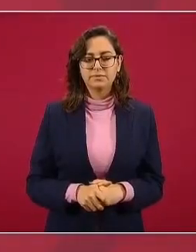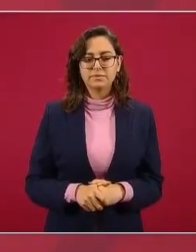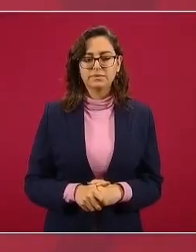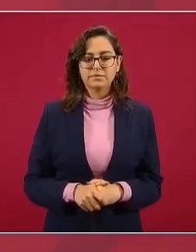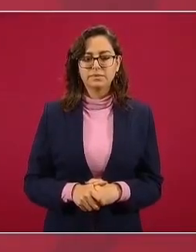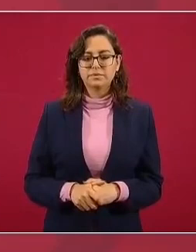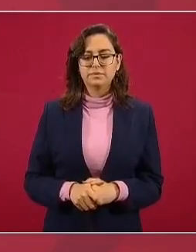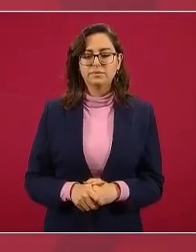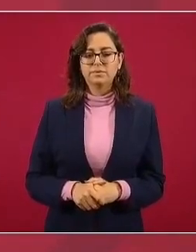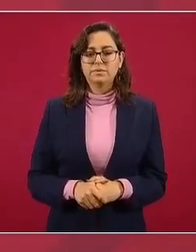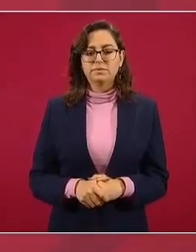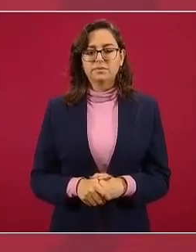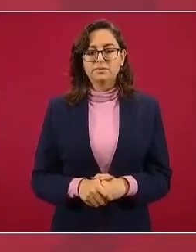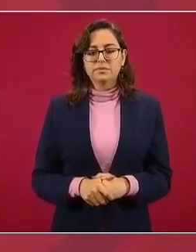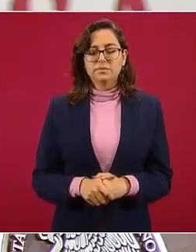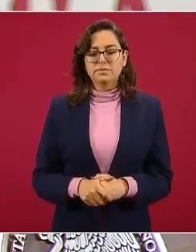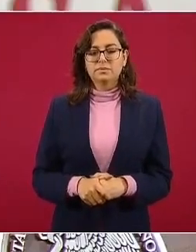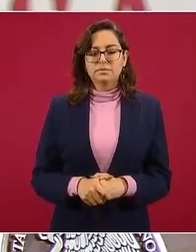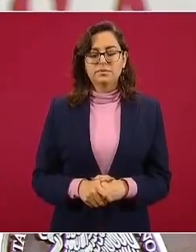No somos